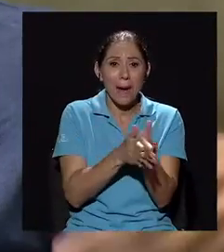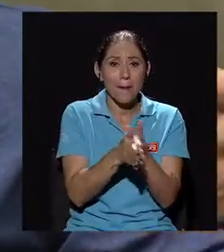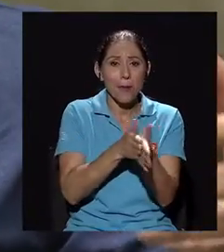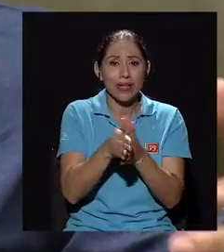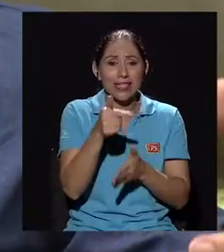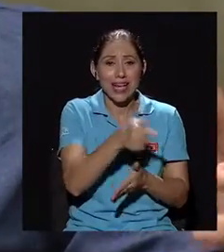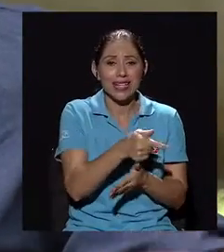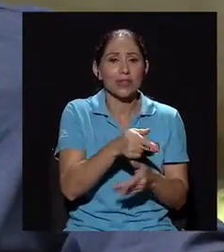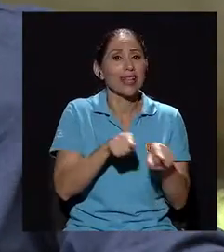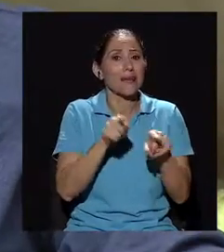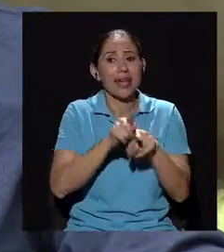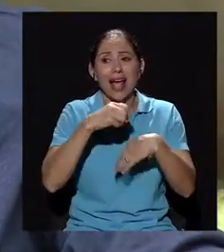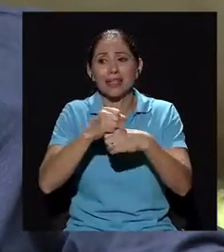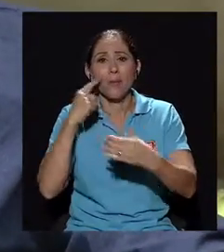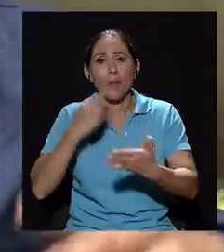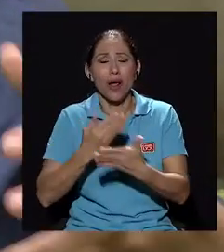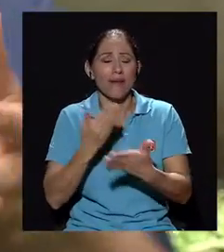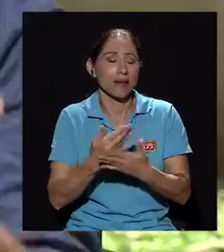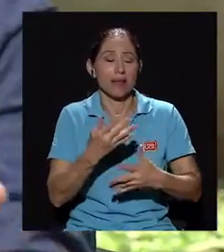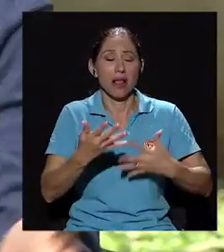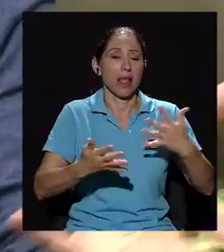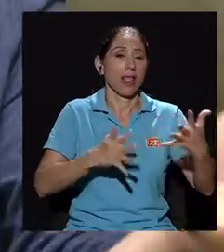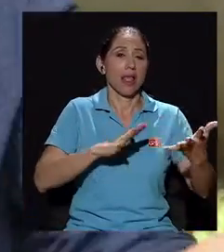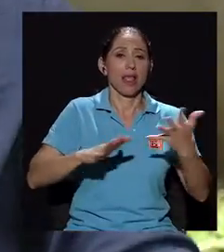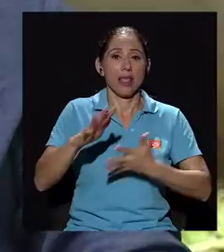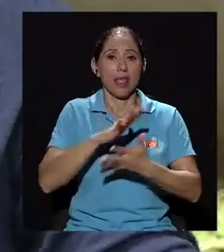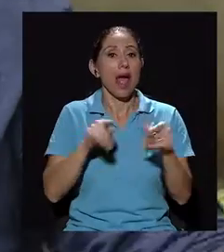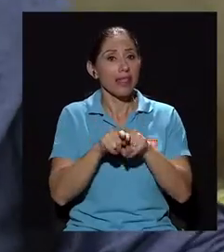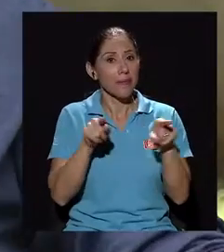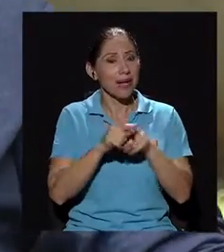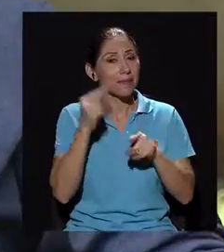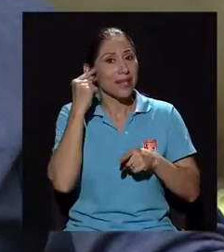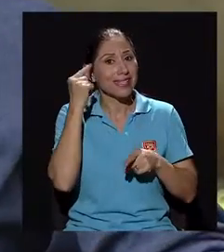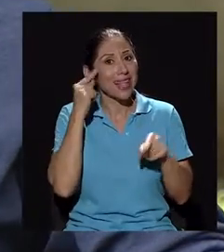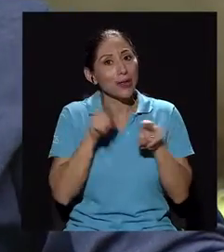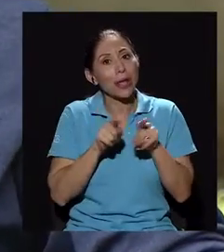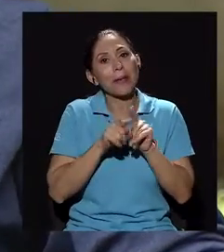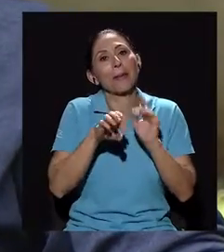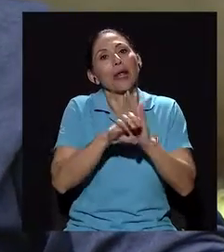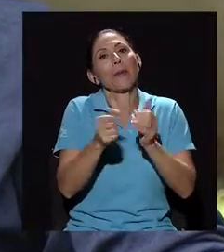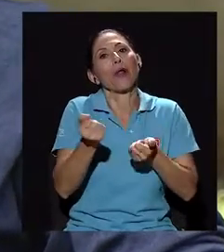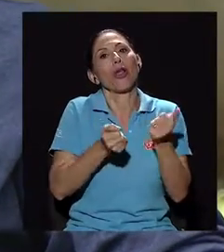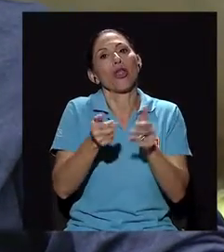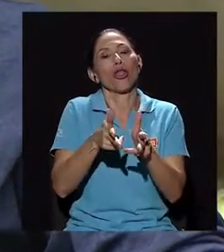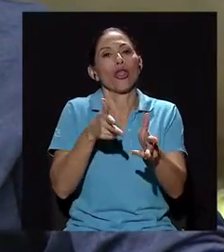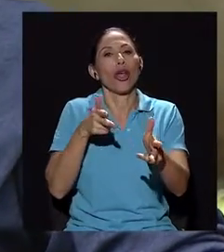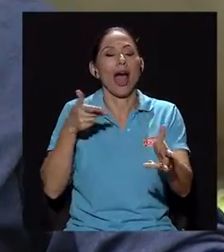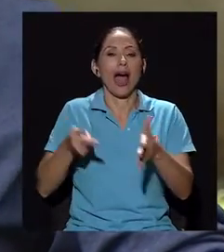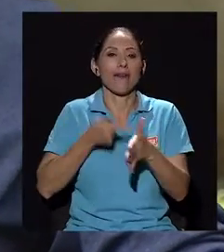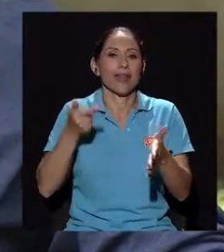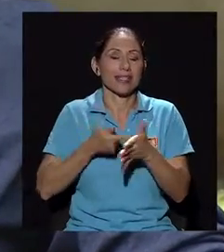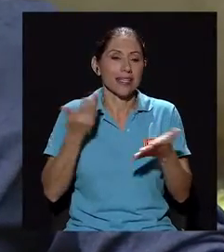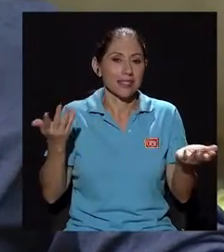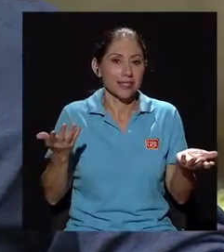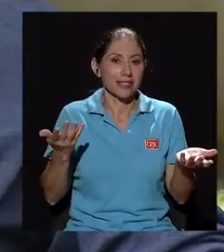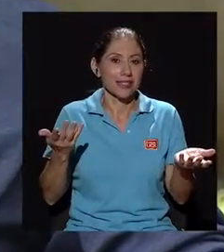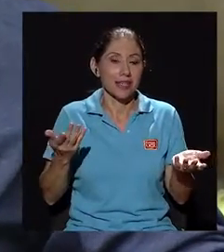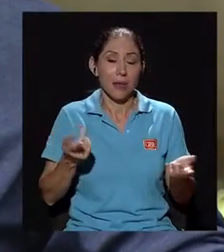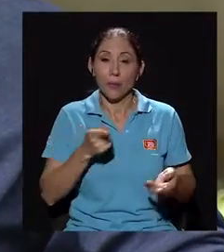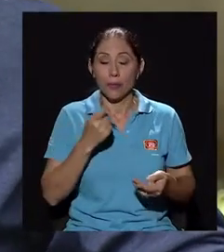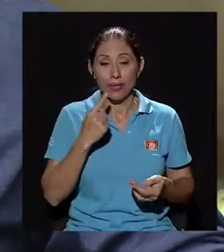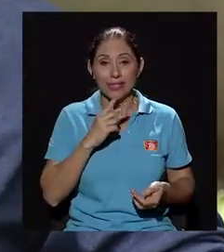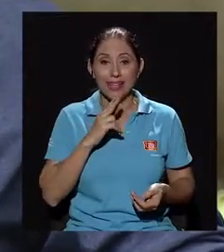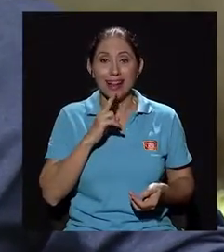pruebas. Sería muy atropellado. Y además, o sea, pensando también en las condiciones de tránsito que tenemos a veces, pues en